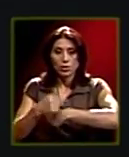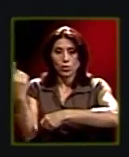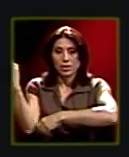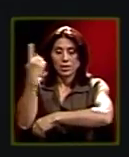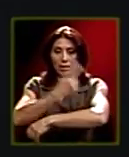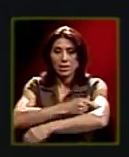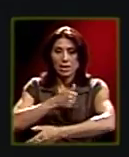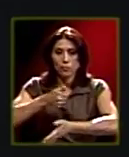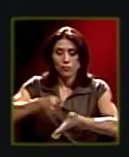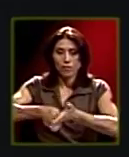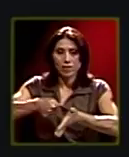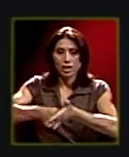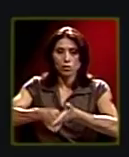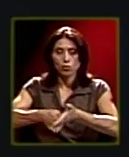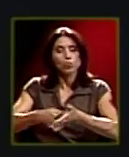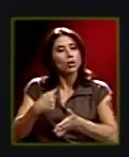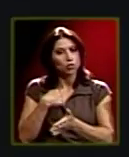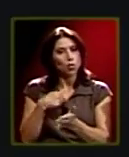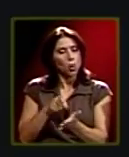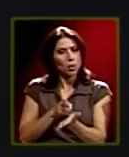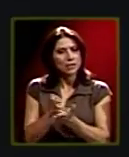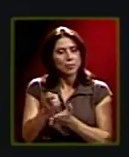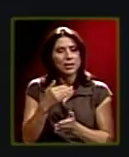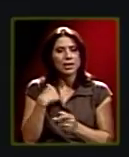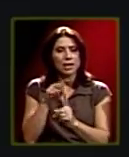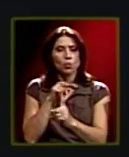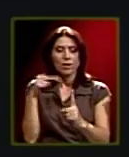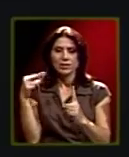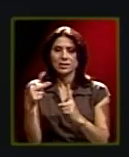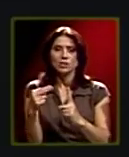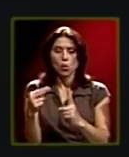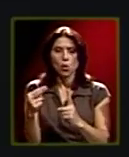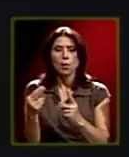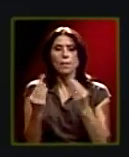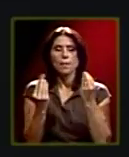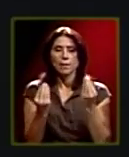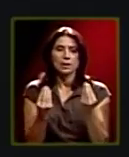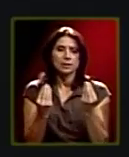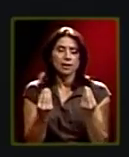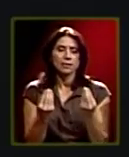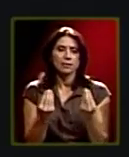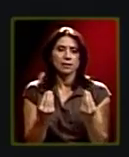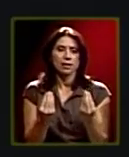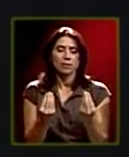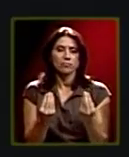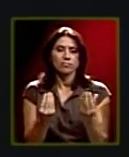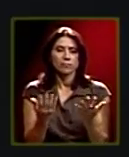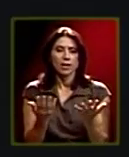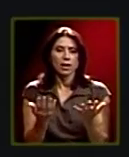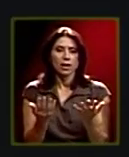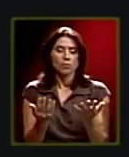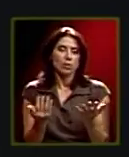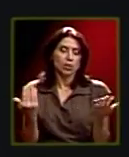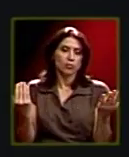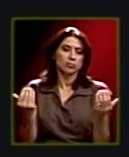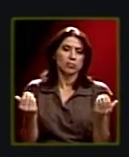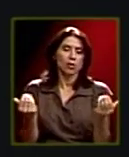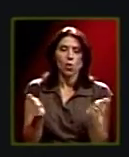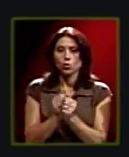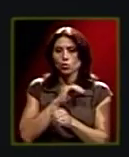yo honestamente tengo una visión bastante más, y que es decir, a lo largo